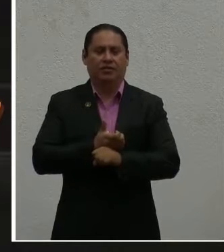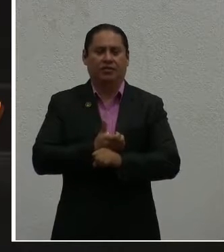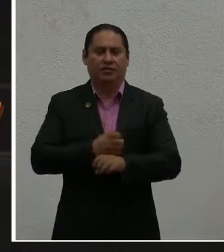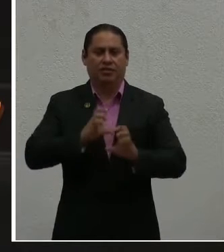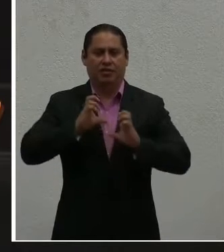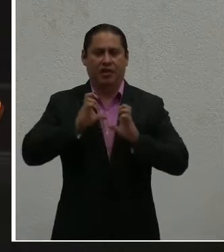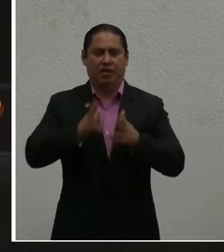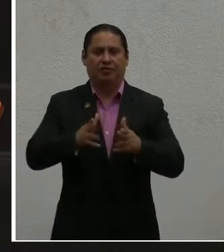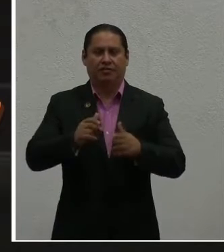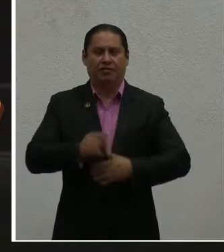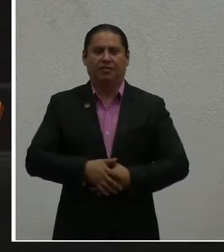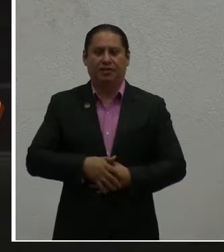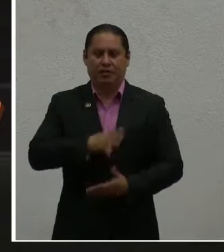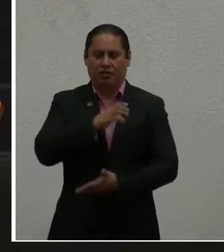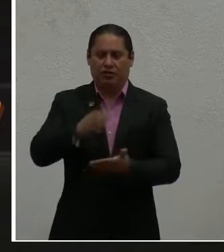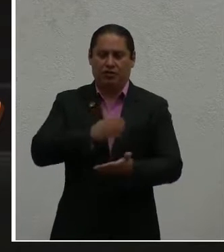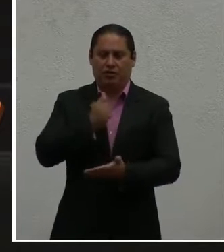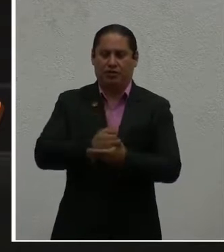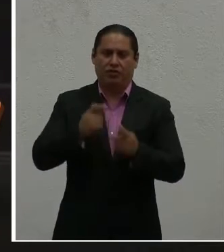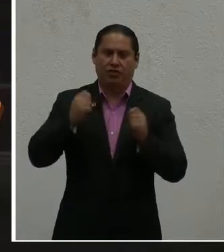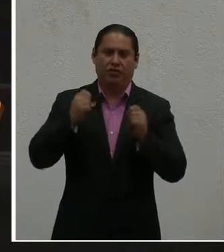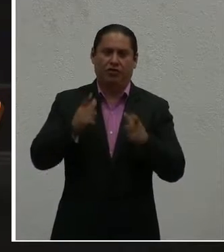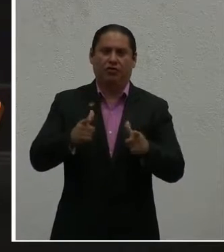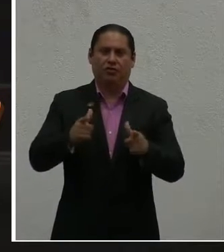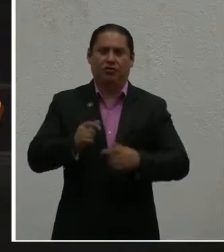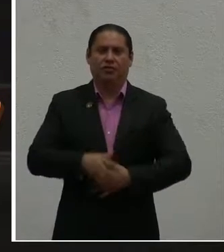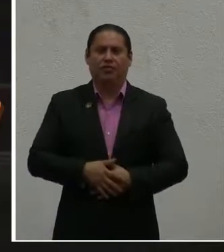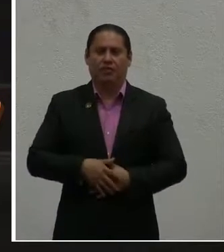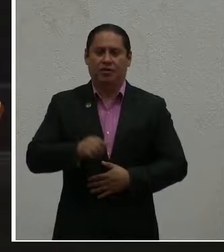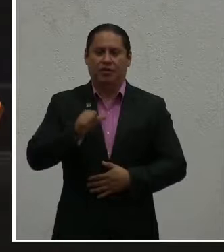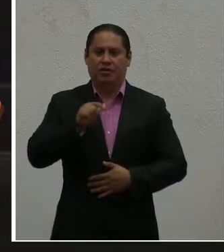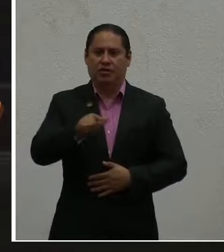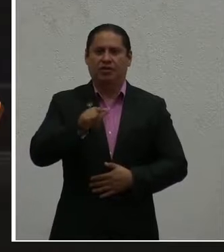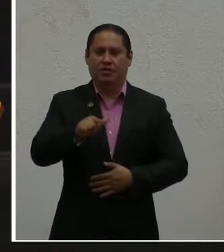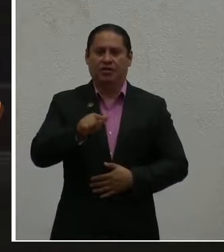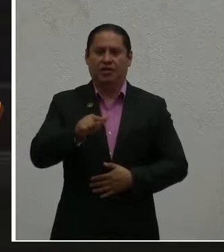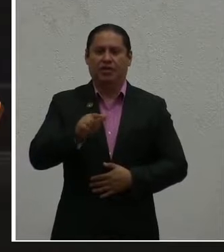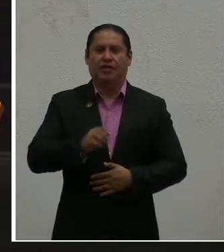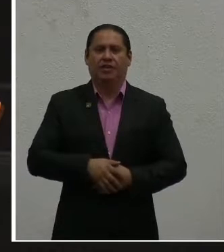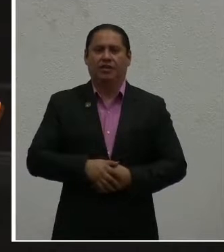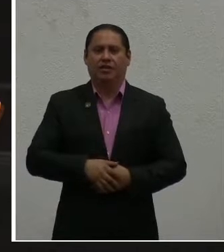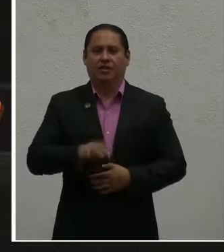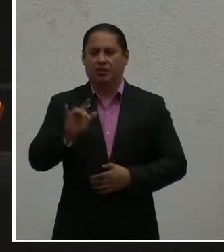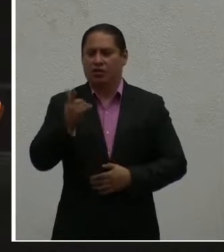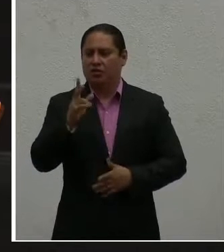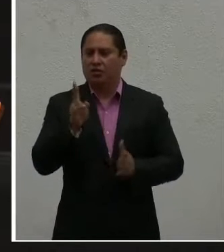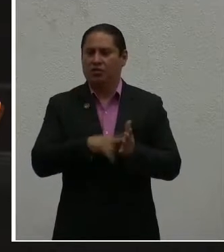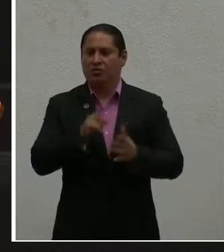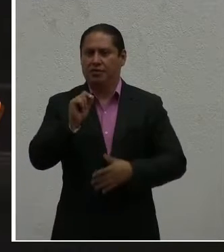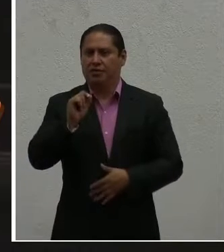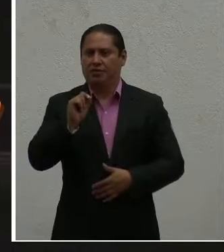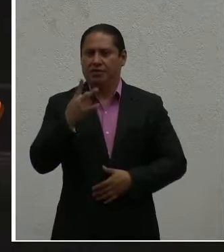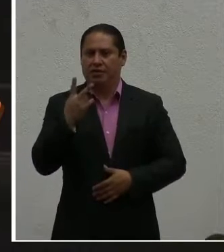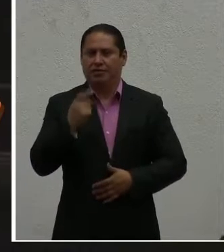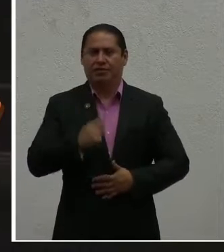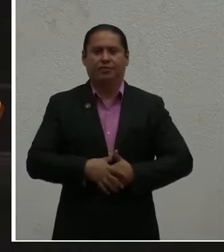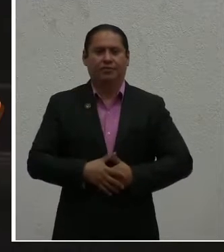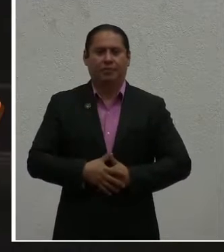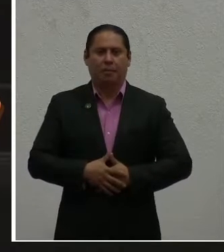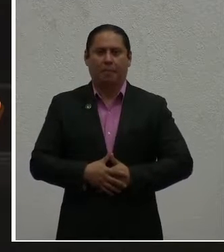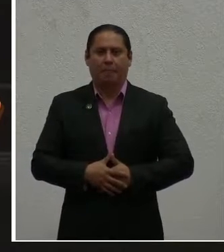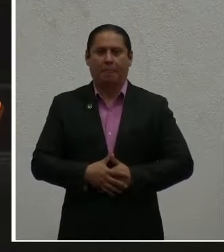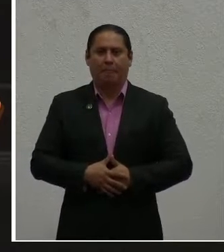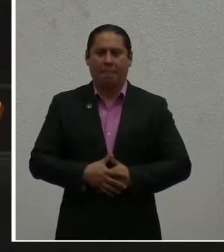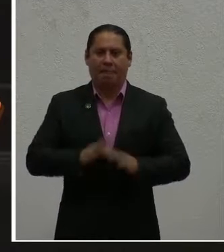de Chiapas, en la ciudad de Tuxtla Gutiérrez, Chiapas, a los 27 días del mes de julio de 2022.